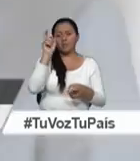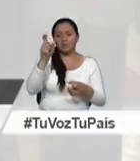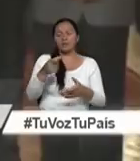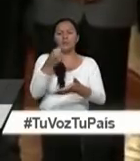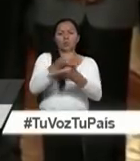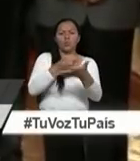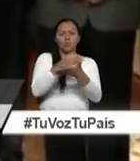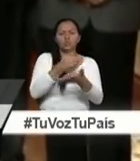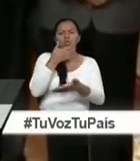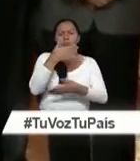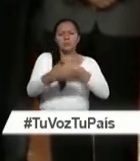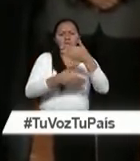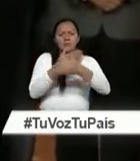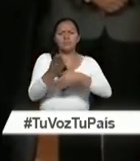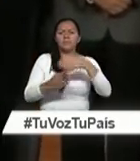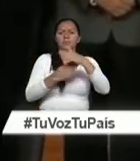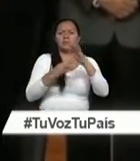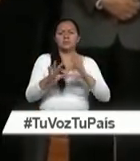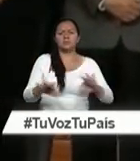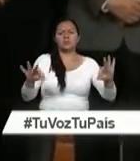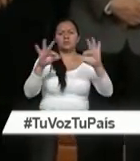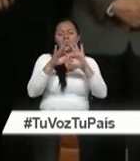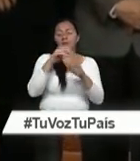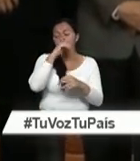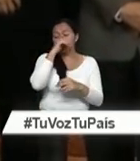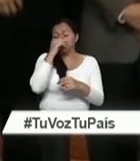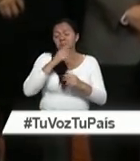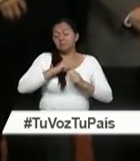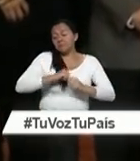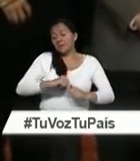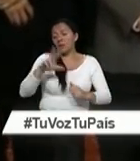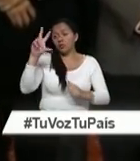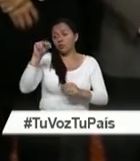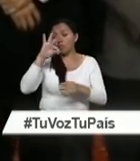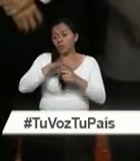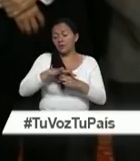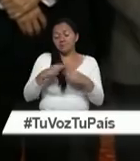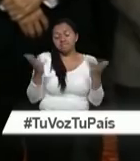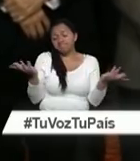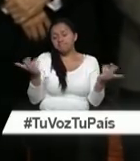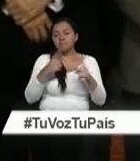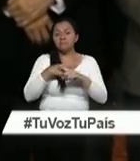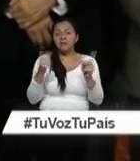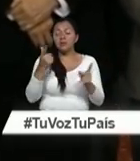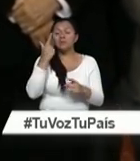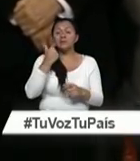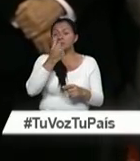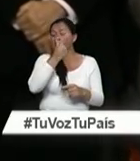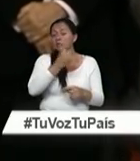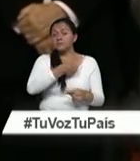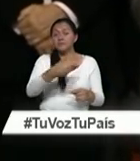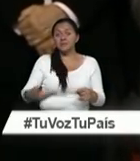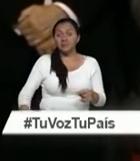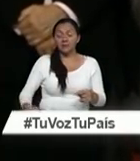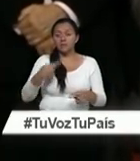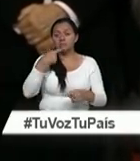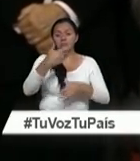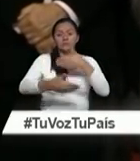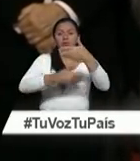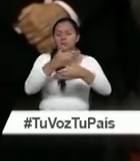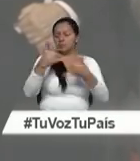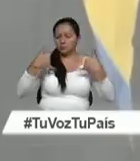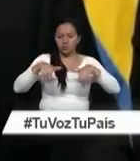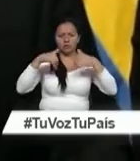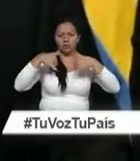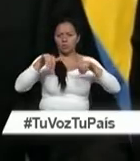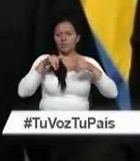paz. El mandatario colombiano Juan Manuel Santos reflexionó que pese al resultado adverso, el proceso no se